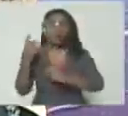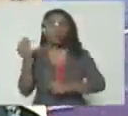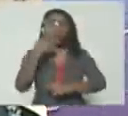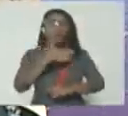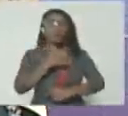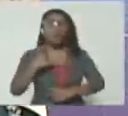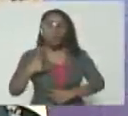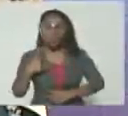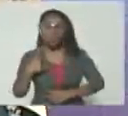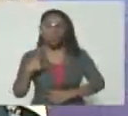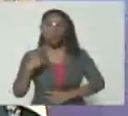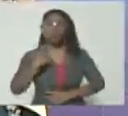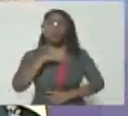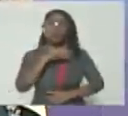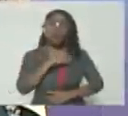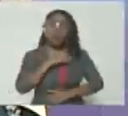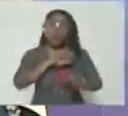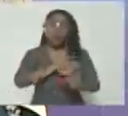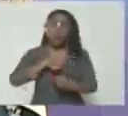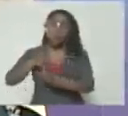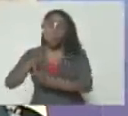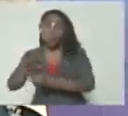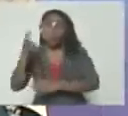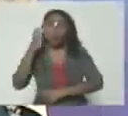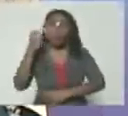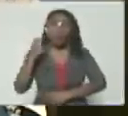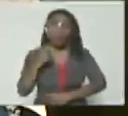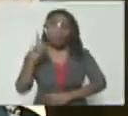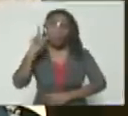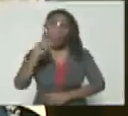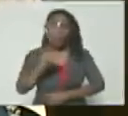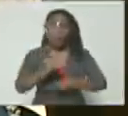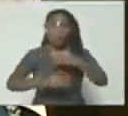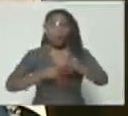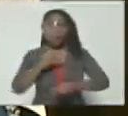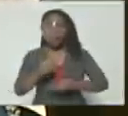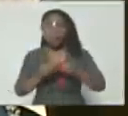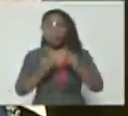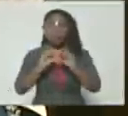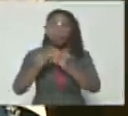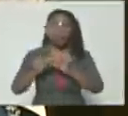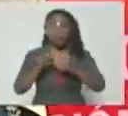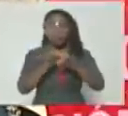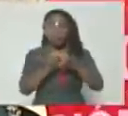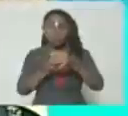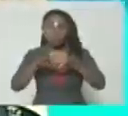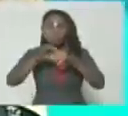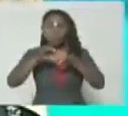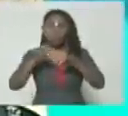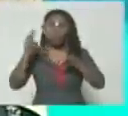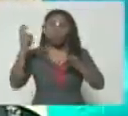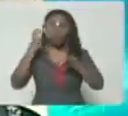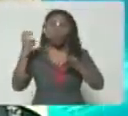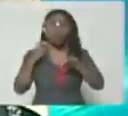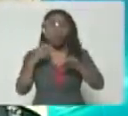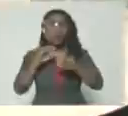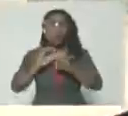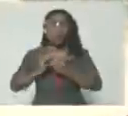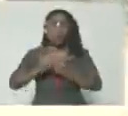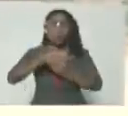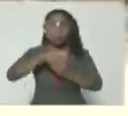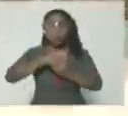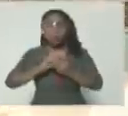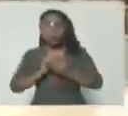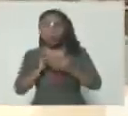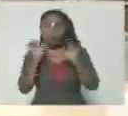bueno, tenemos nosotros, aparte de chocolate, también hacemos grajeas con el cacao, lo recubrimos con